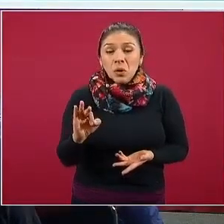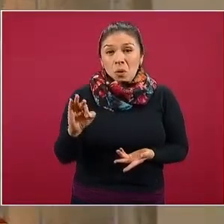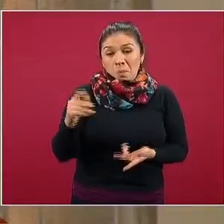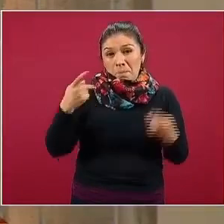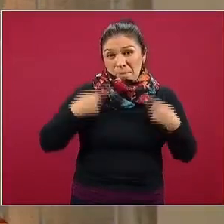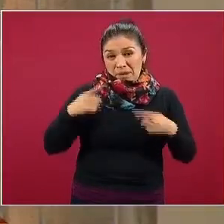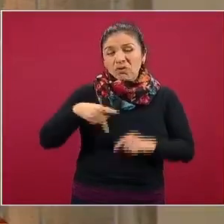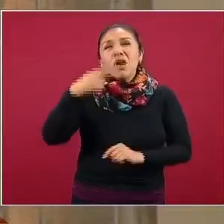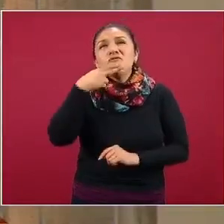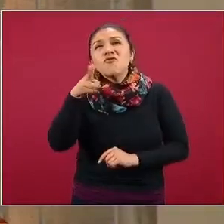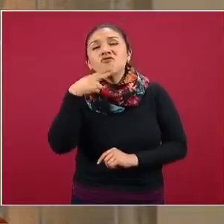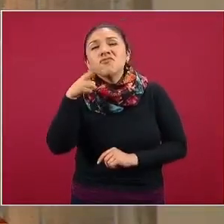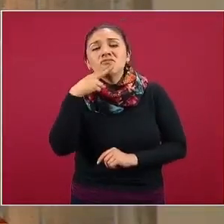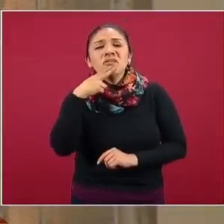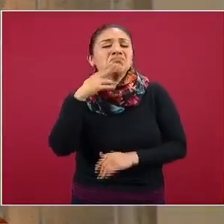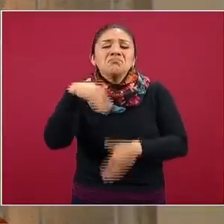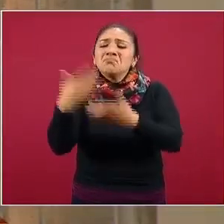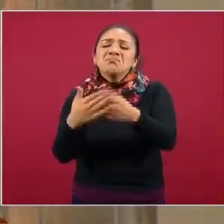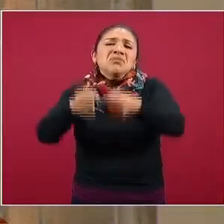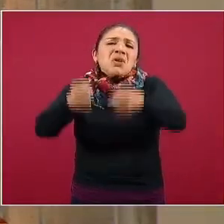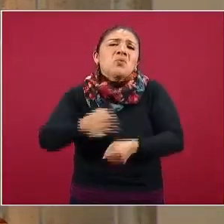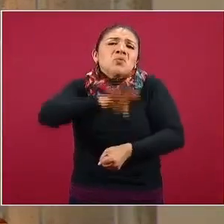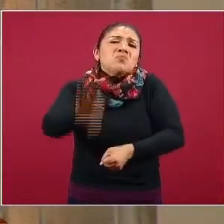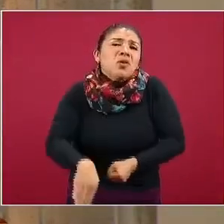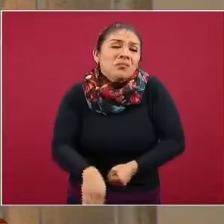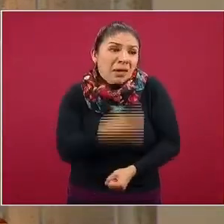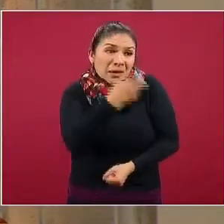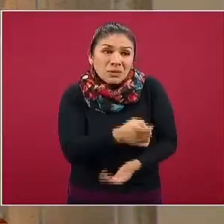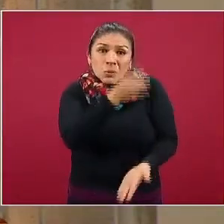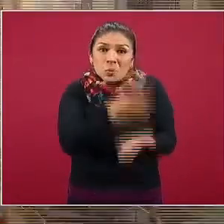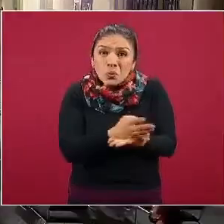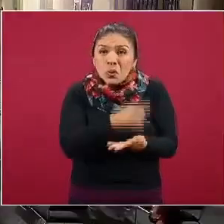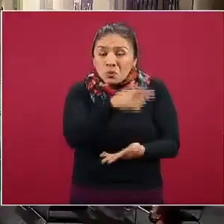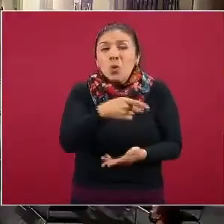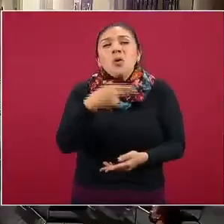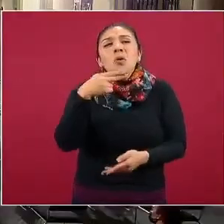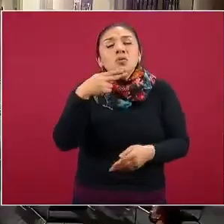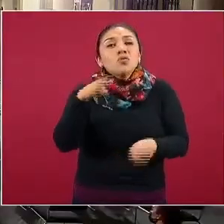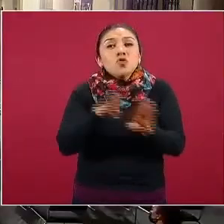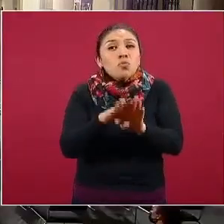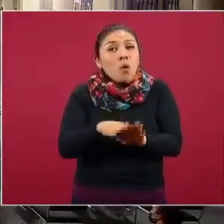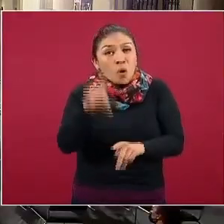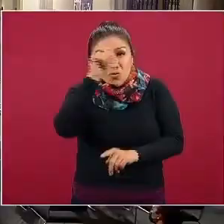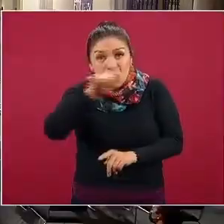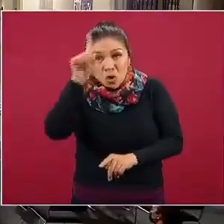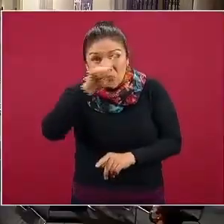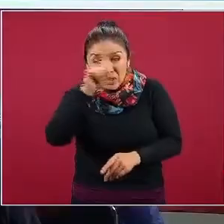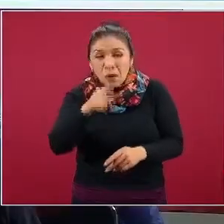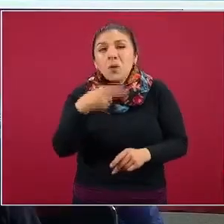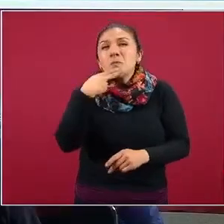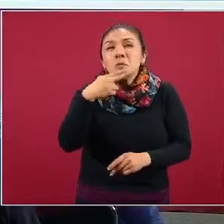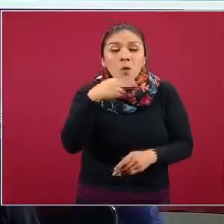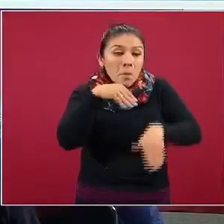los que fuman van a acabar falleciendo. Este es el único producto que, si se utiliza de acuerdo al instructivo, va a matar al 50%